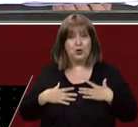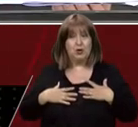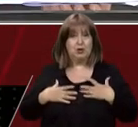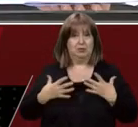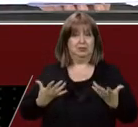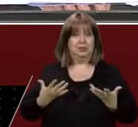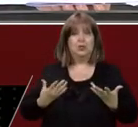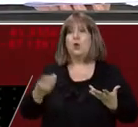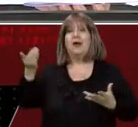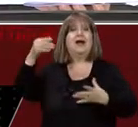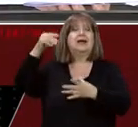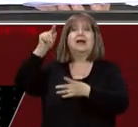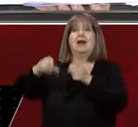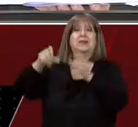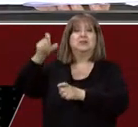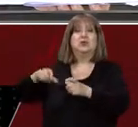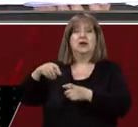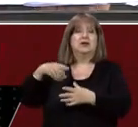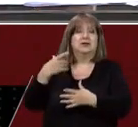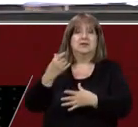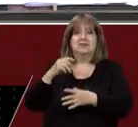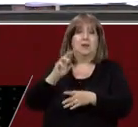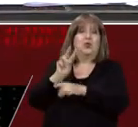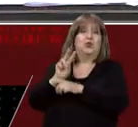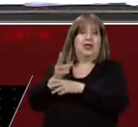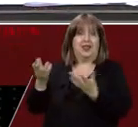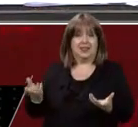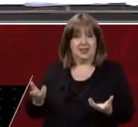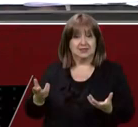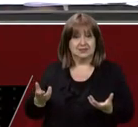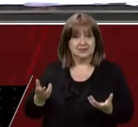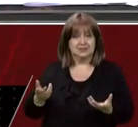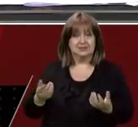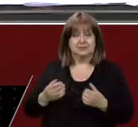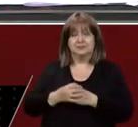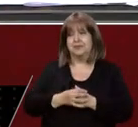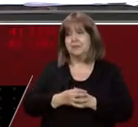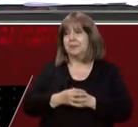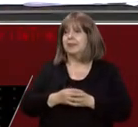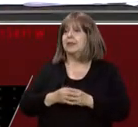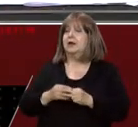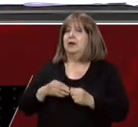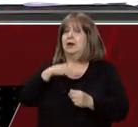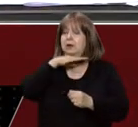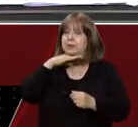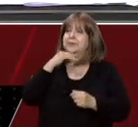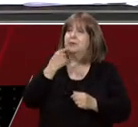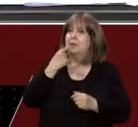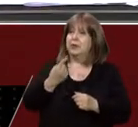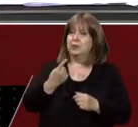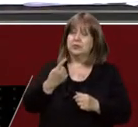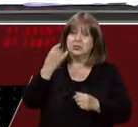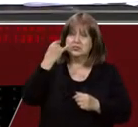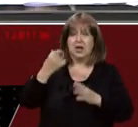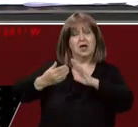sea cubierto. Claro, no. Totalmente. Sergio, usted mismo decía recién que muchas de estas cosas, muchos de estos hechos, ya